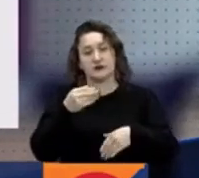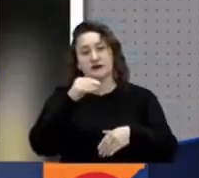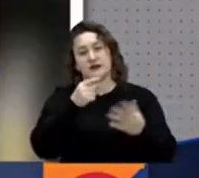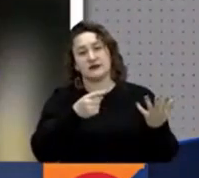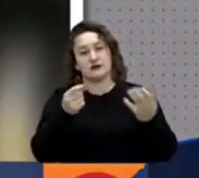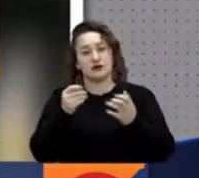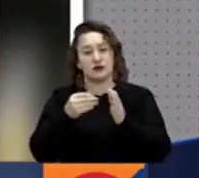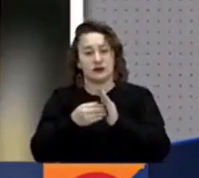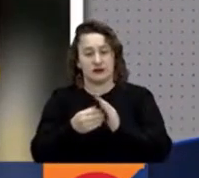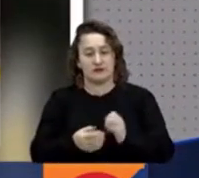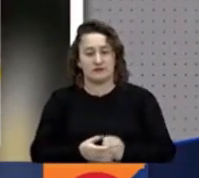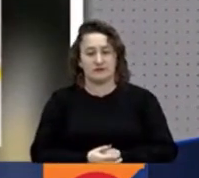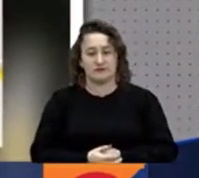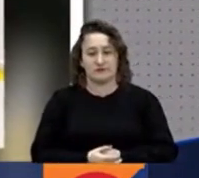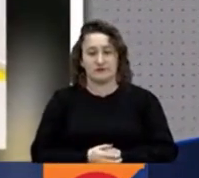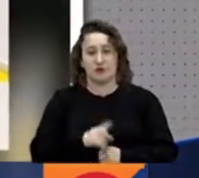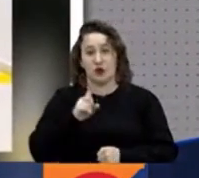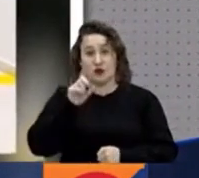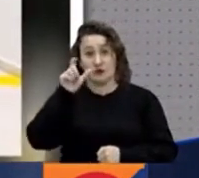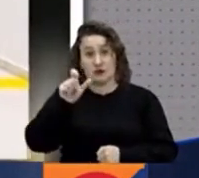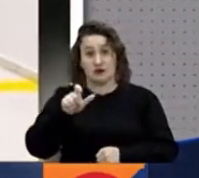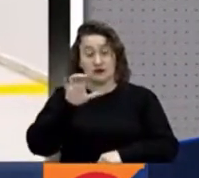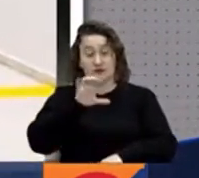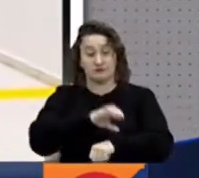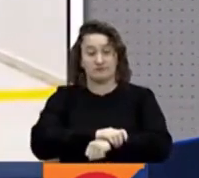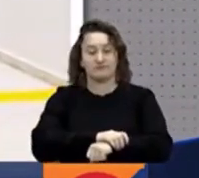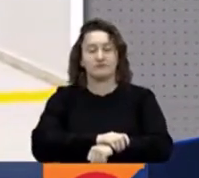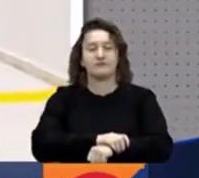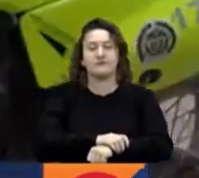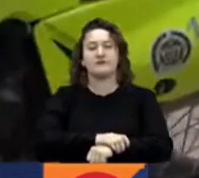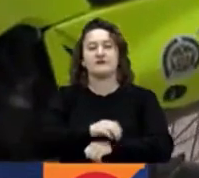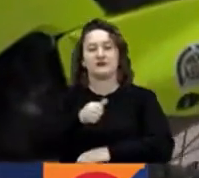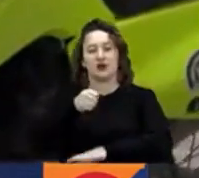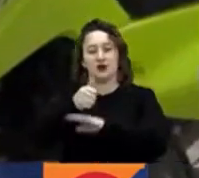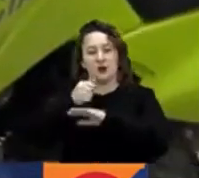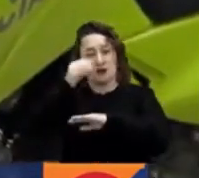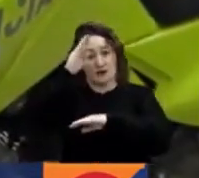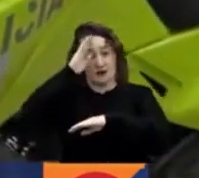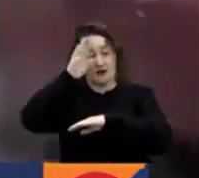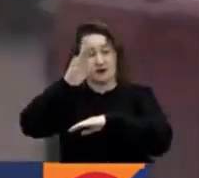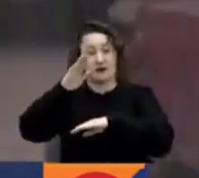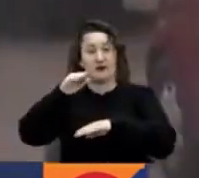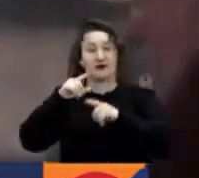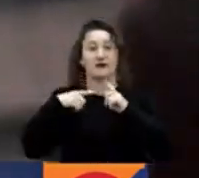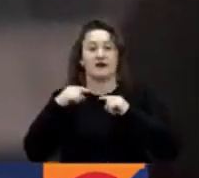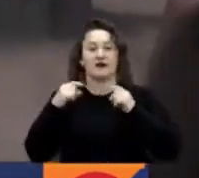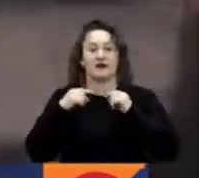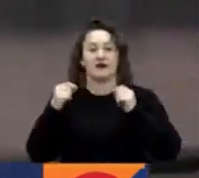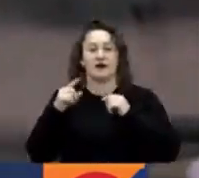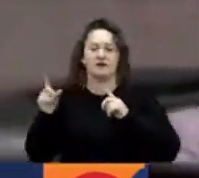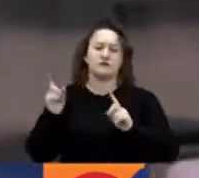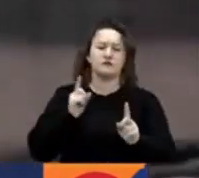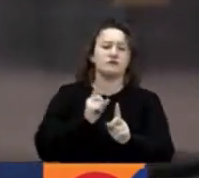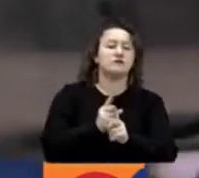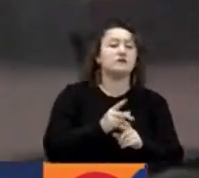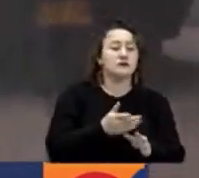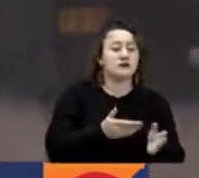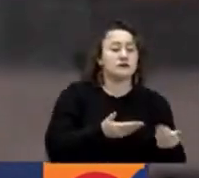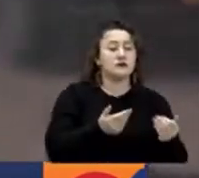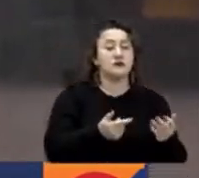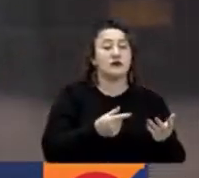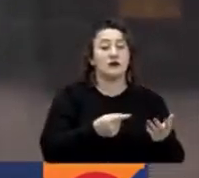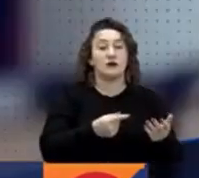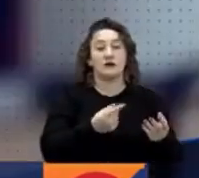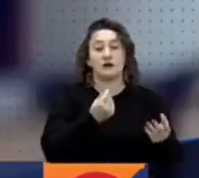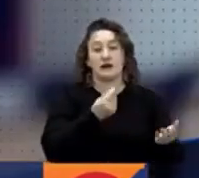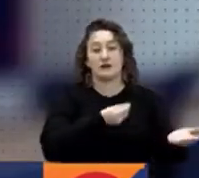600.000 pesos. Uno de los capturados se desempeñaba como comandante del CAI de Engativá. Abordaban a sus víctimas con falsas órdenes de captura y pedían dinero a cambio